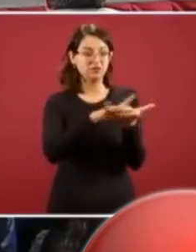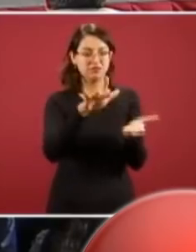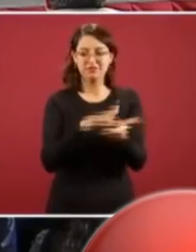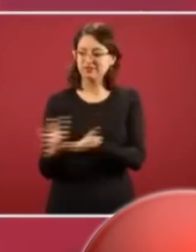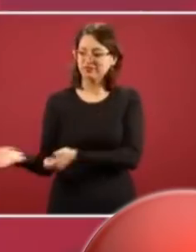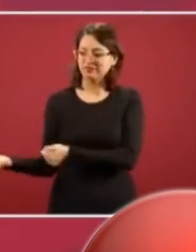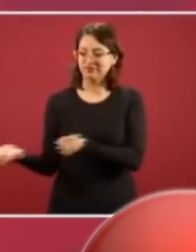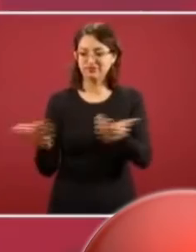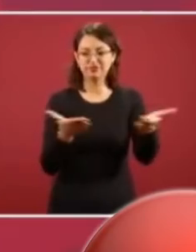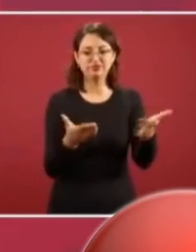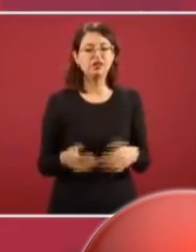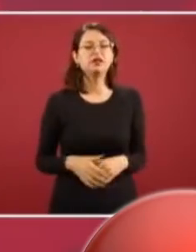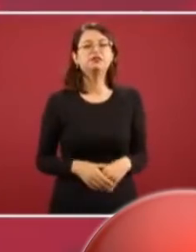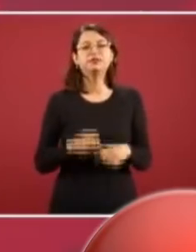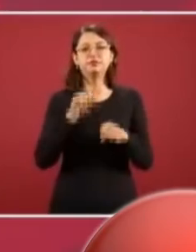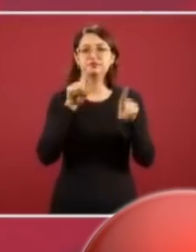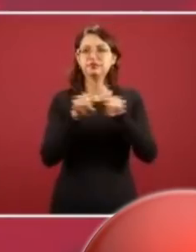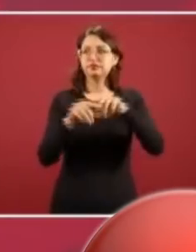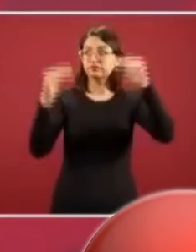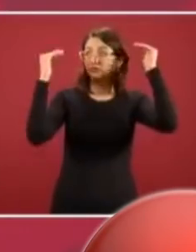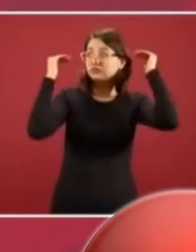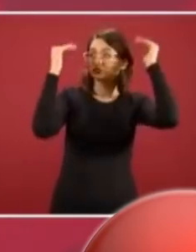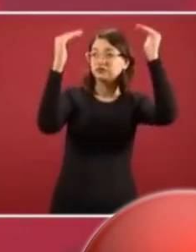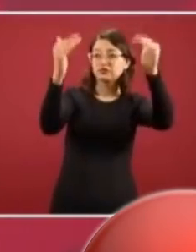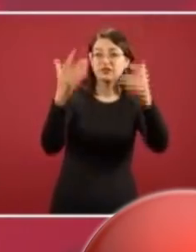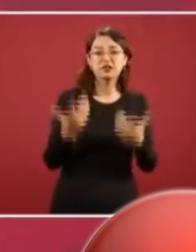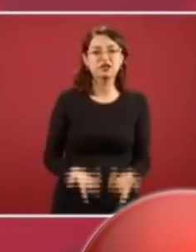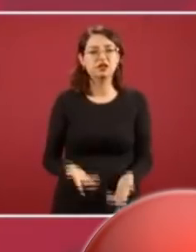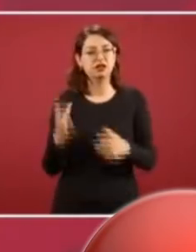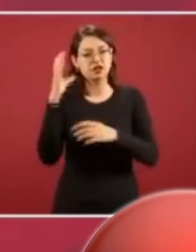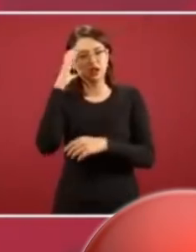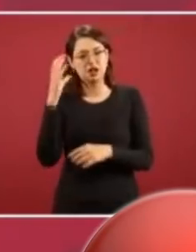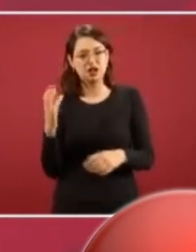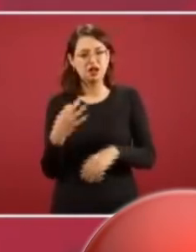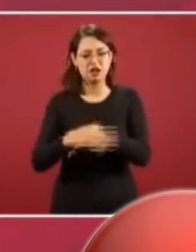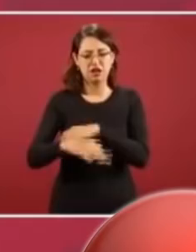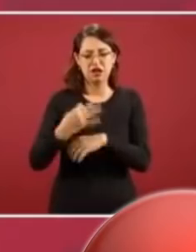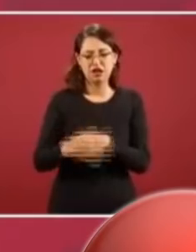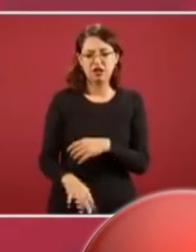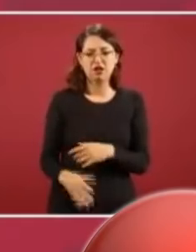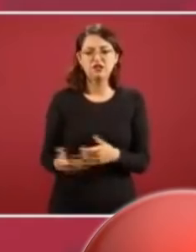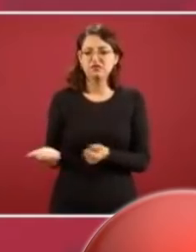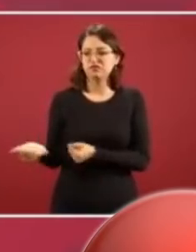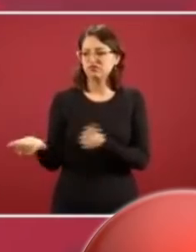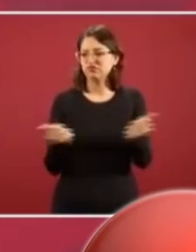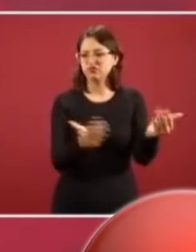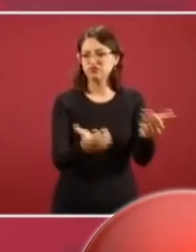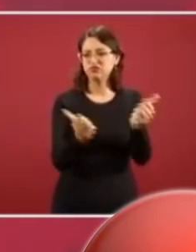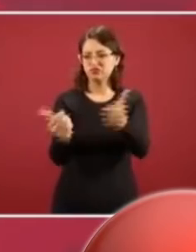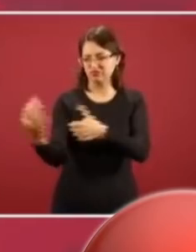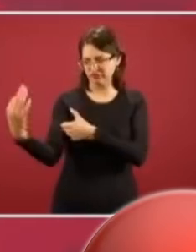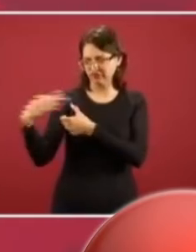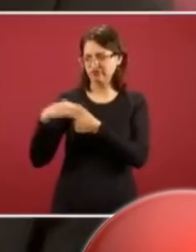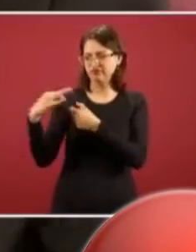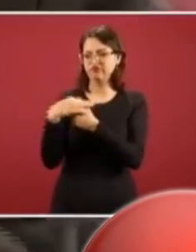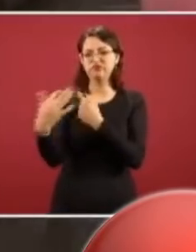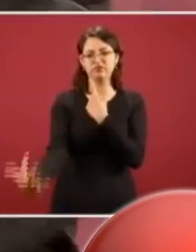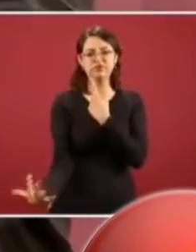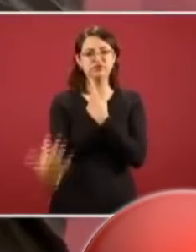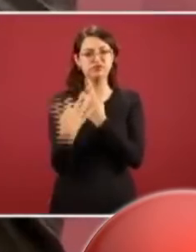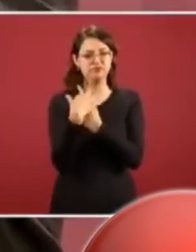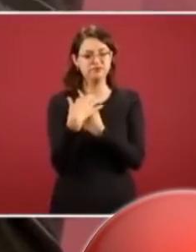repartían láminas, repartían cáteres para obtener los votos, no